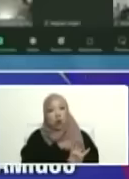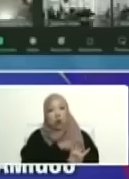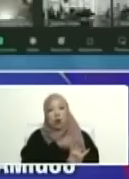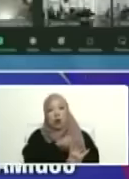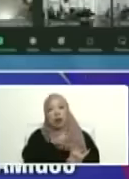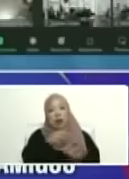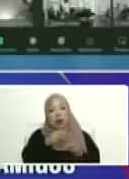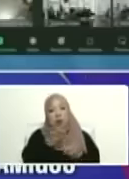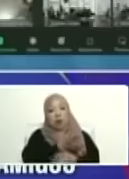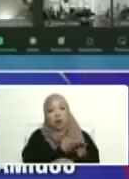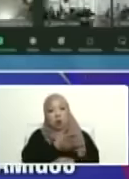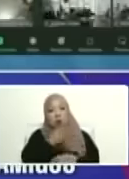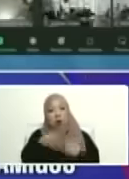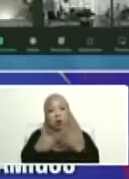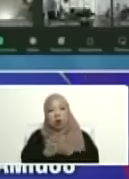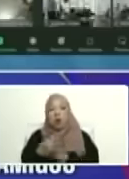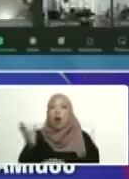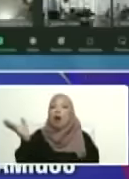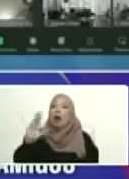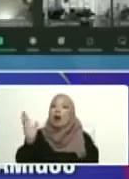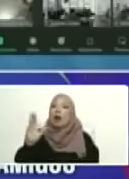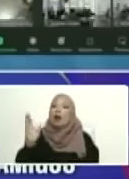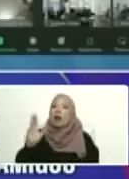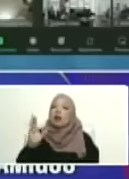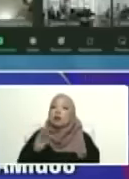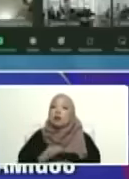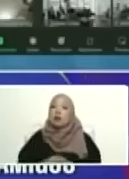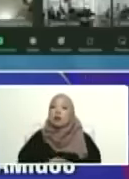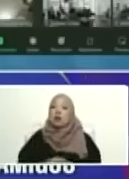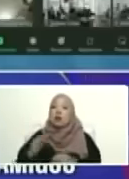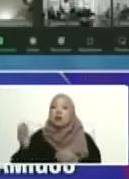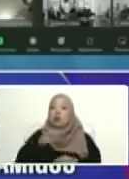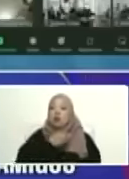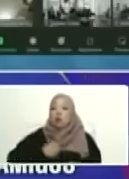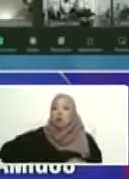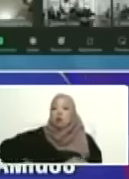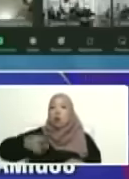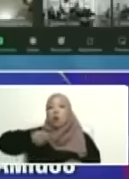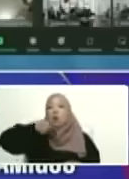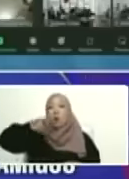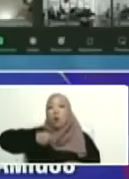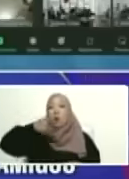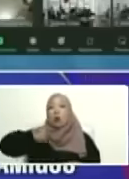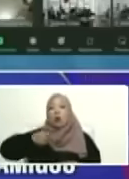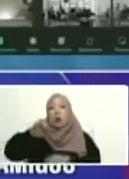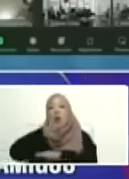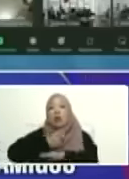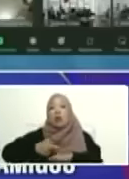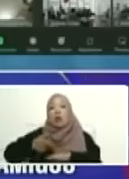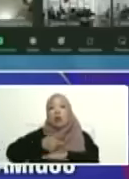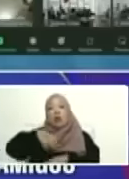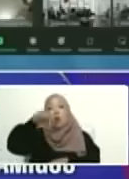terrateniente y llegó a Caracas y tomó el poder político, estableció gobierno.